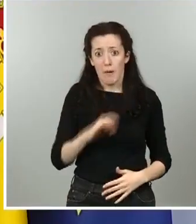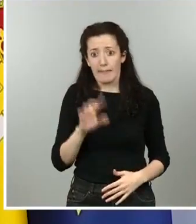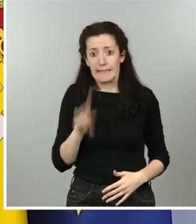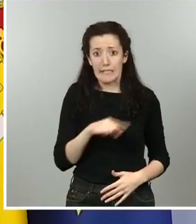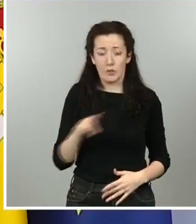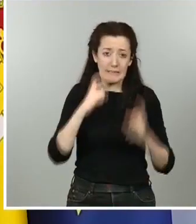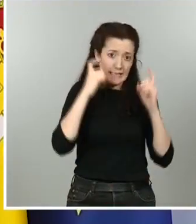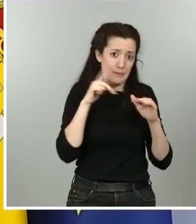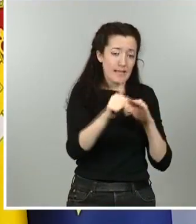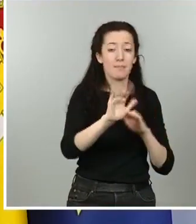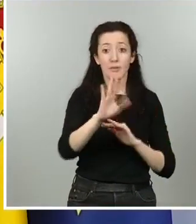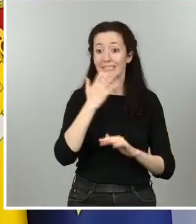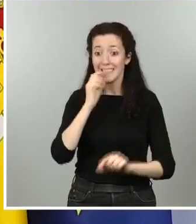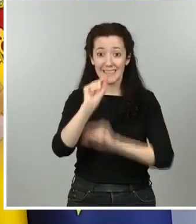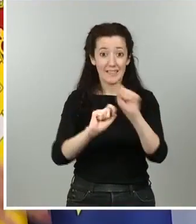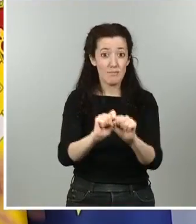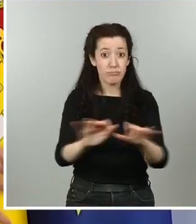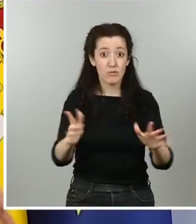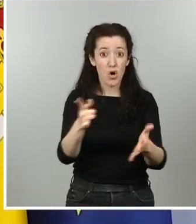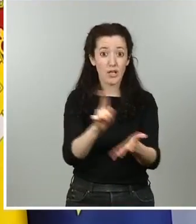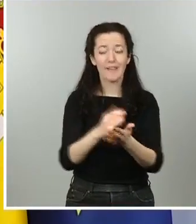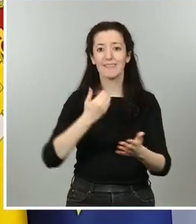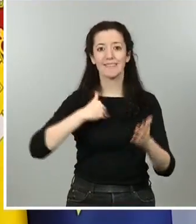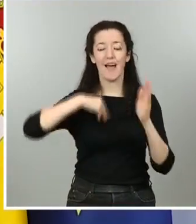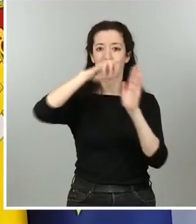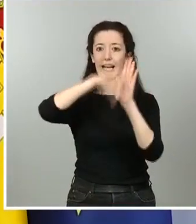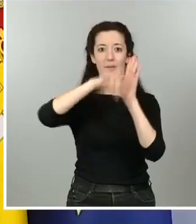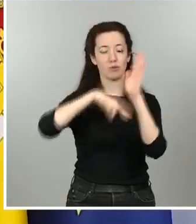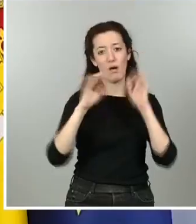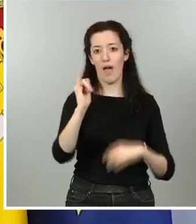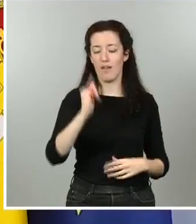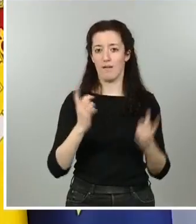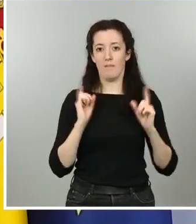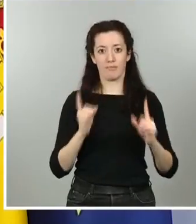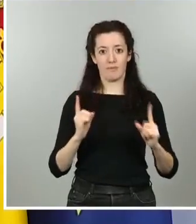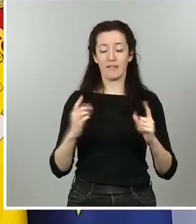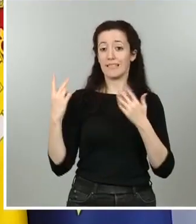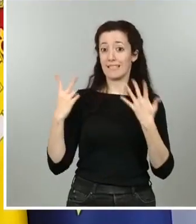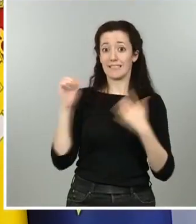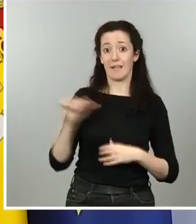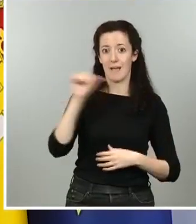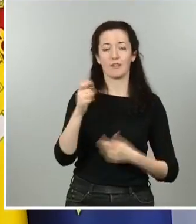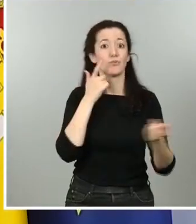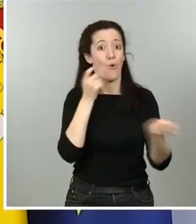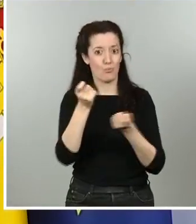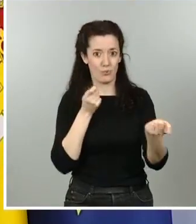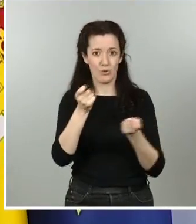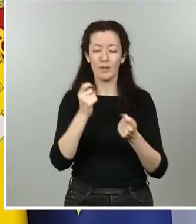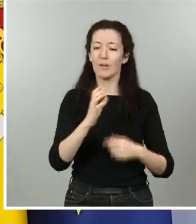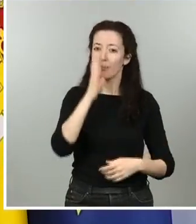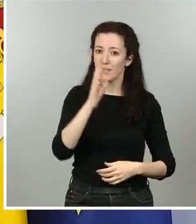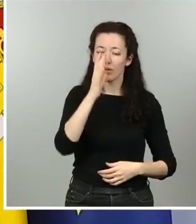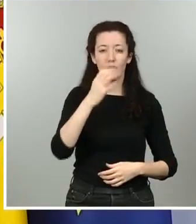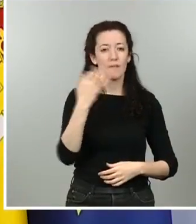rebrote tengamos vigente este instrumento que durante estas 7 semanas nos ha permitido alcanzar el control de la pandemia. Por eso es imprescindible mantener el